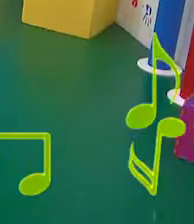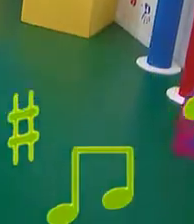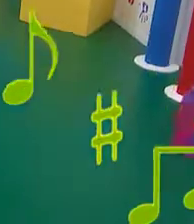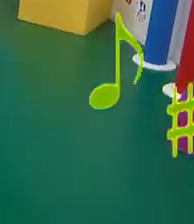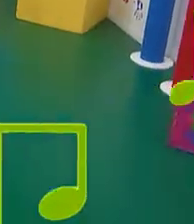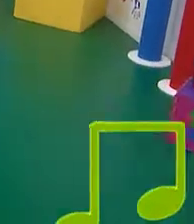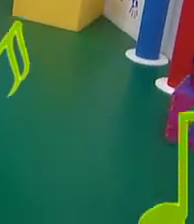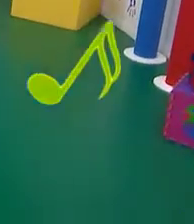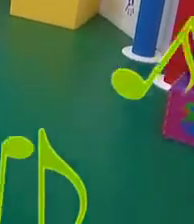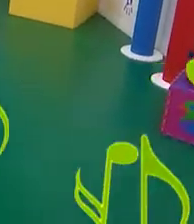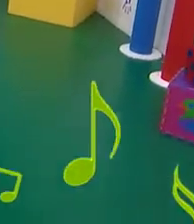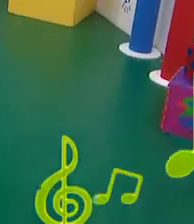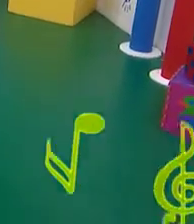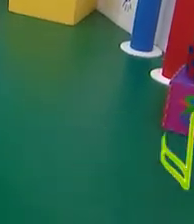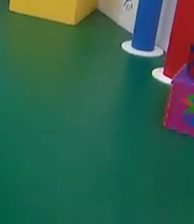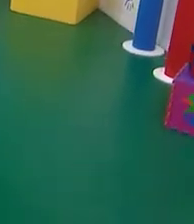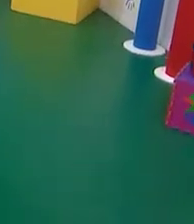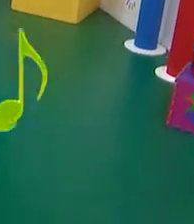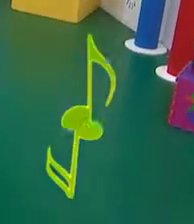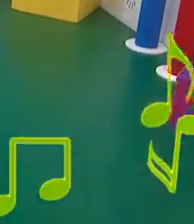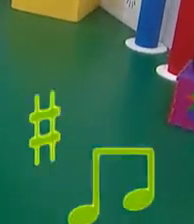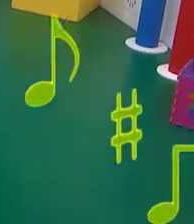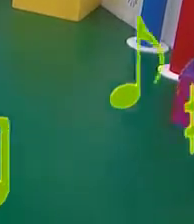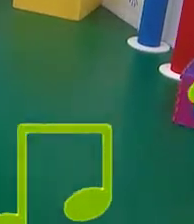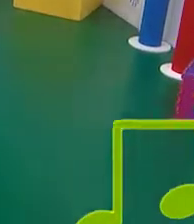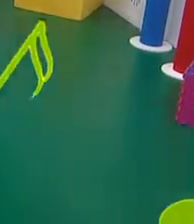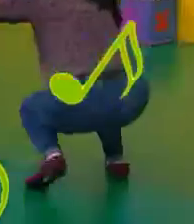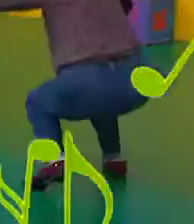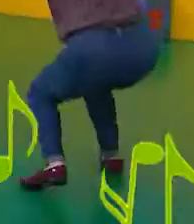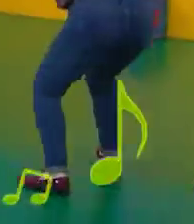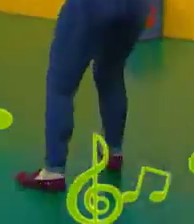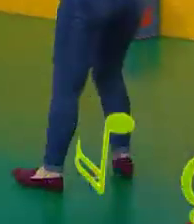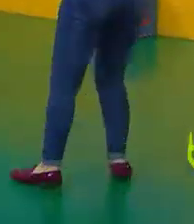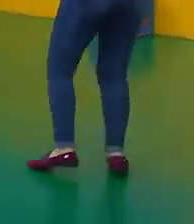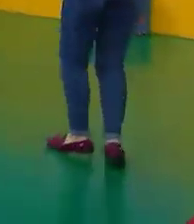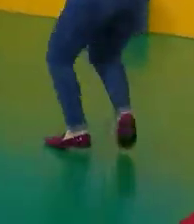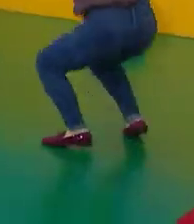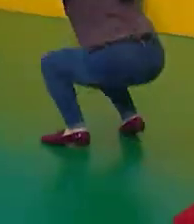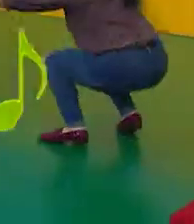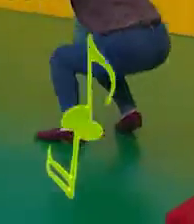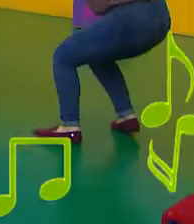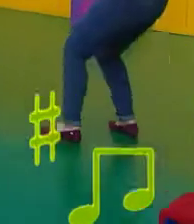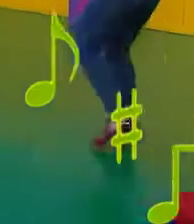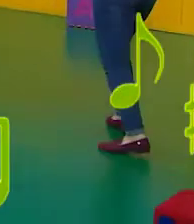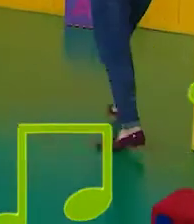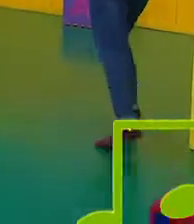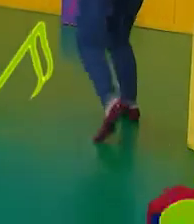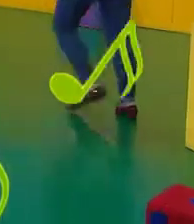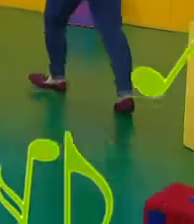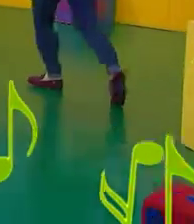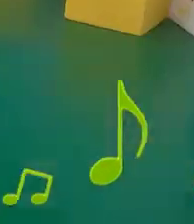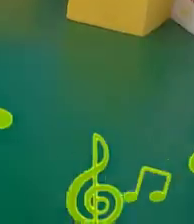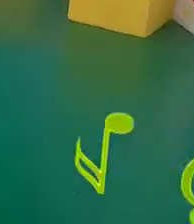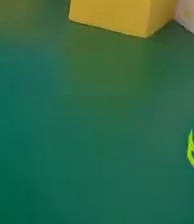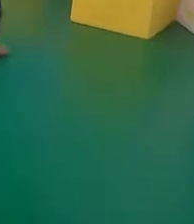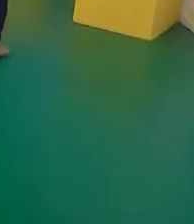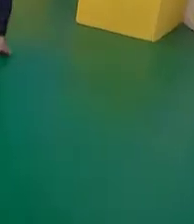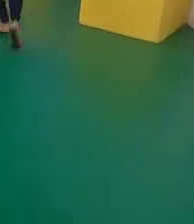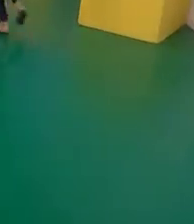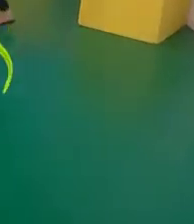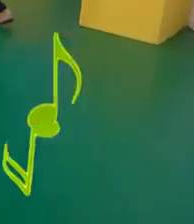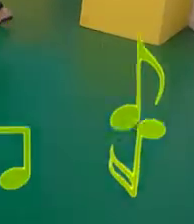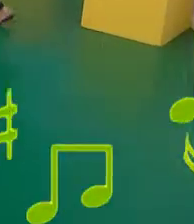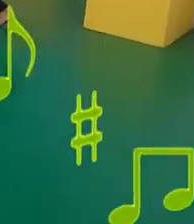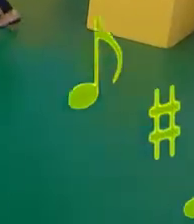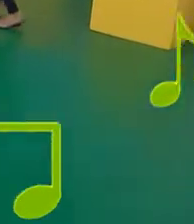y se seca como los demás. Agáchense y vuélvanse a agachar. Las niñas bonitas se vuelven